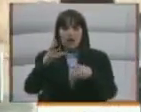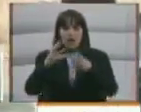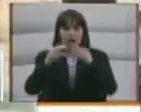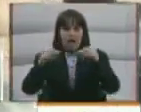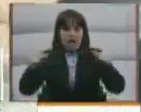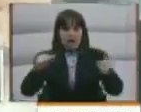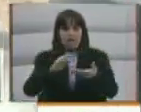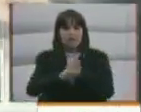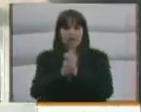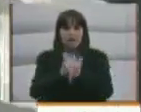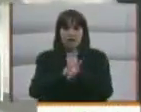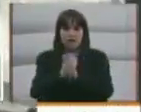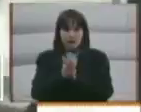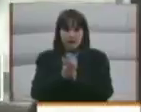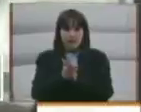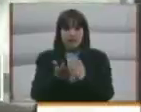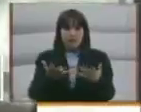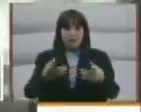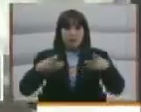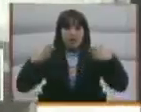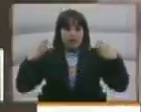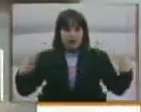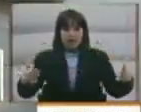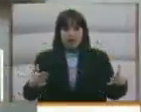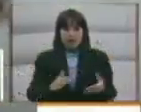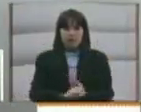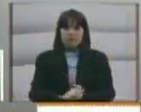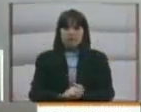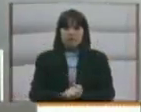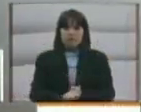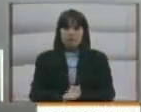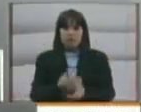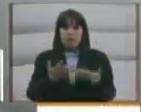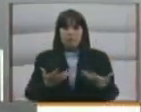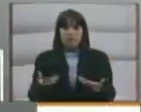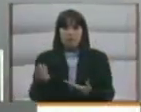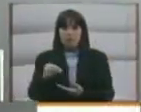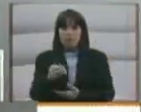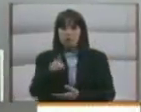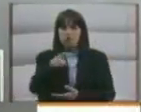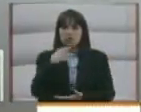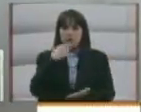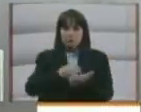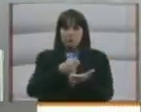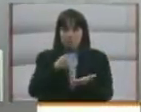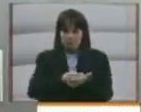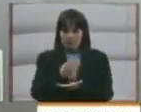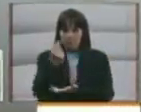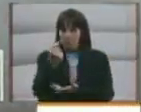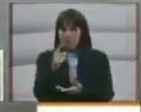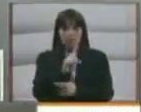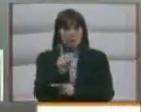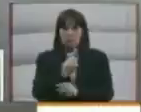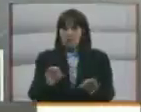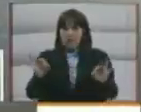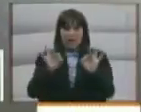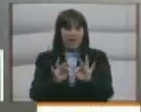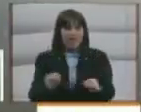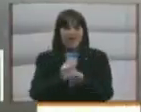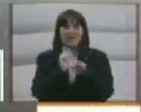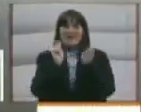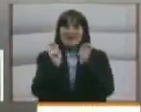pescados? 4 sábalos. ¿Cuánto hay en Quido? ¿Como 3 kilos? ¿Ustedes están pidiendo recursos, dinero, nada? No, nada.